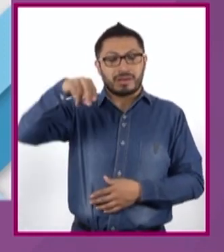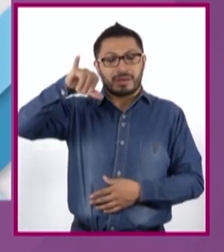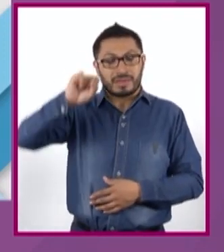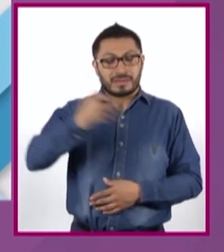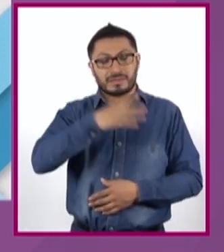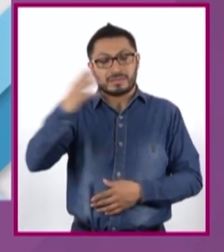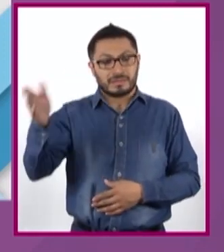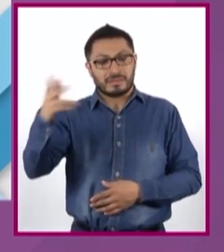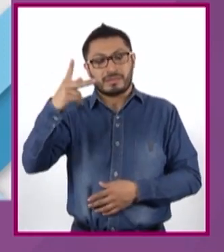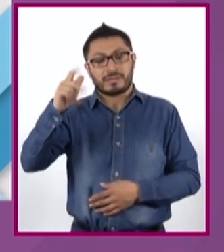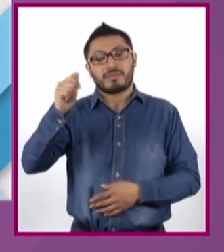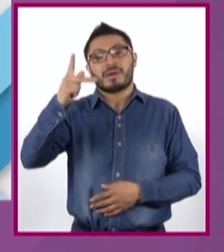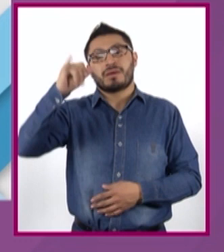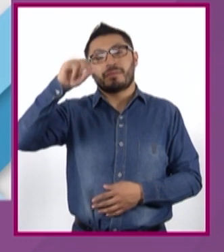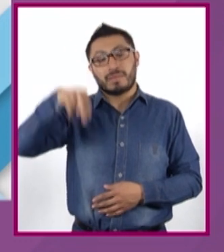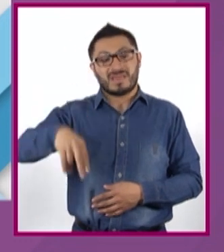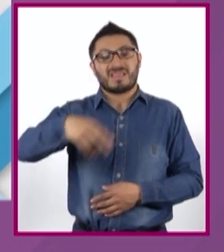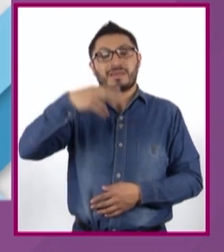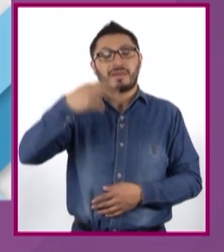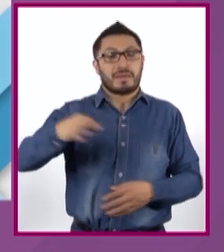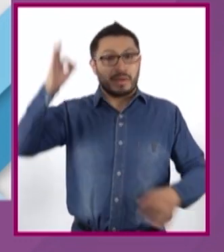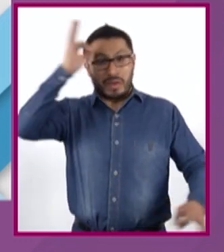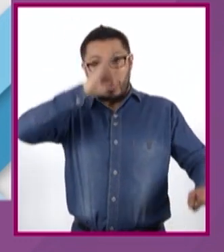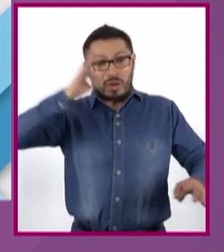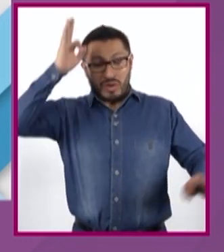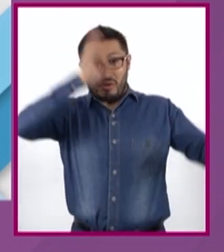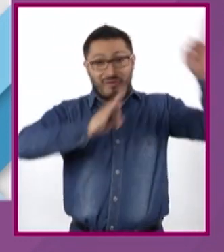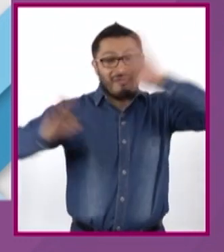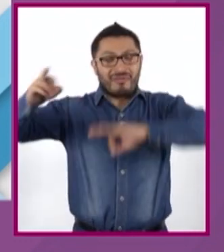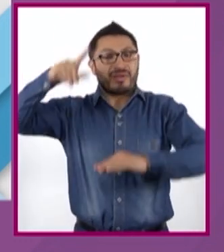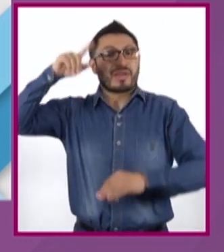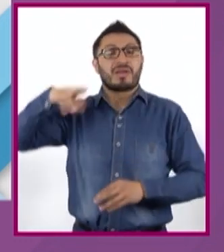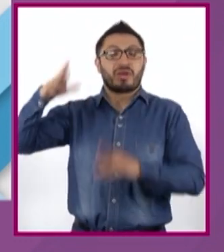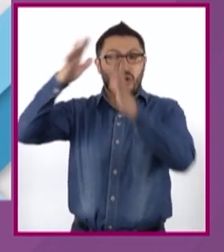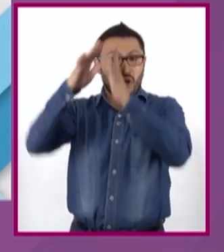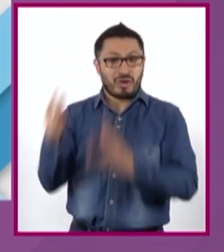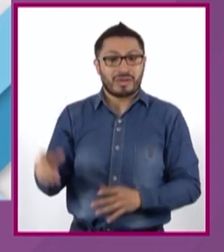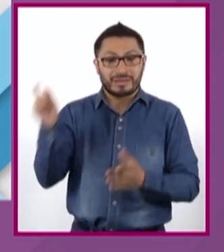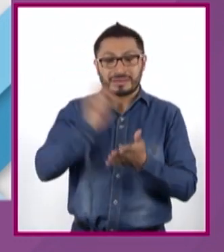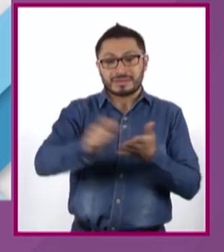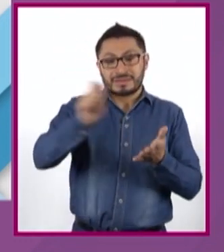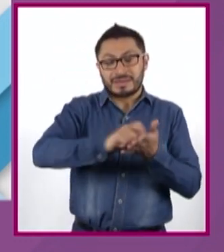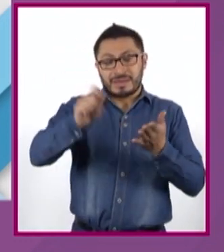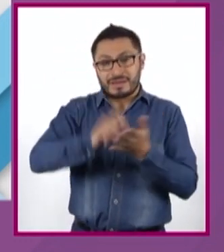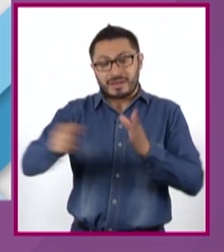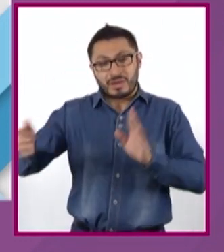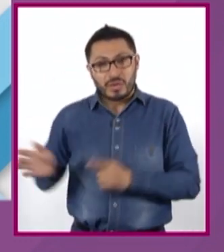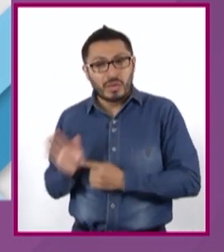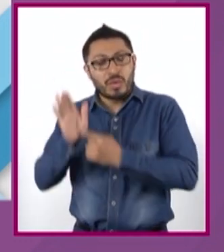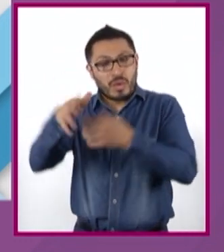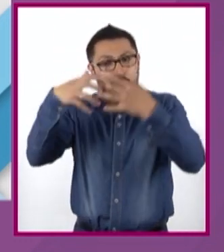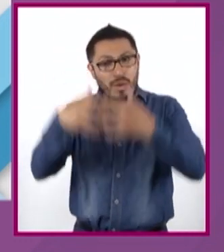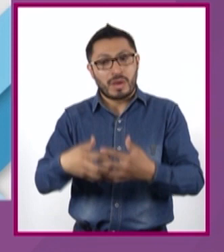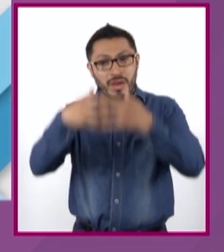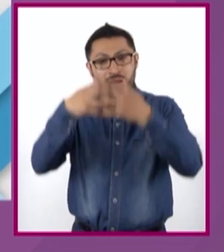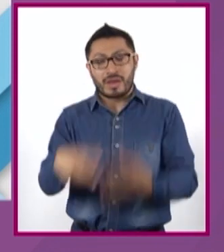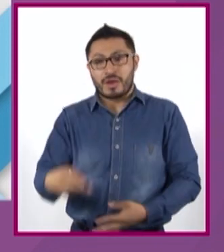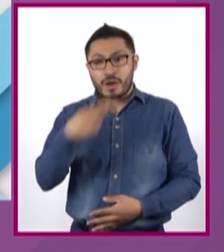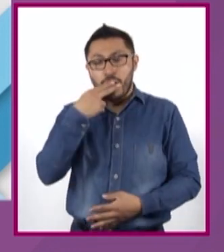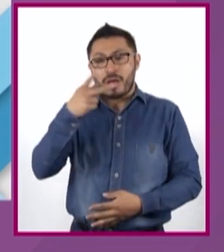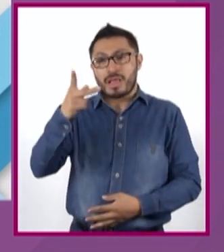físico francés, publicó un tratado en el que se describía una máquina que funcionaba gracias a un